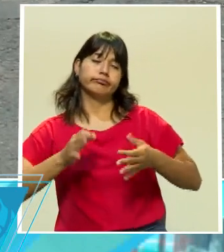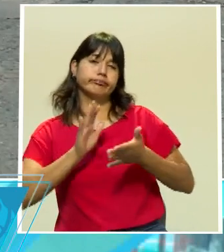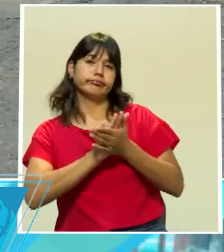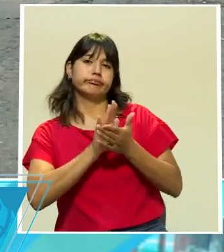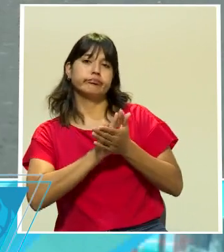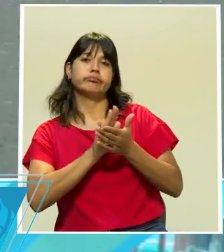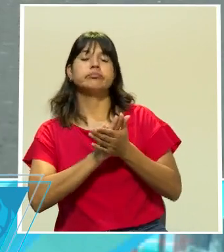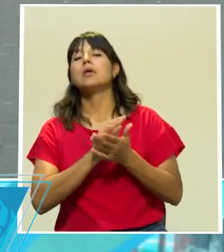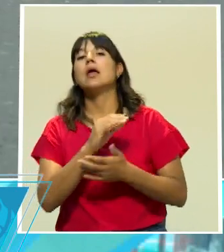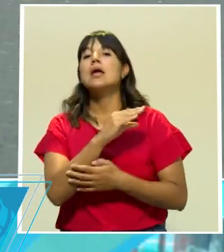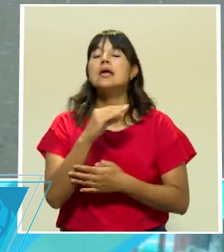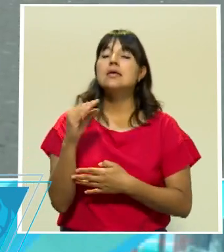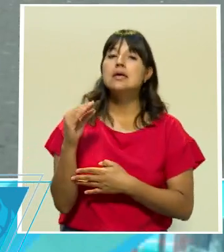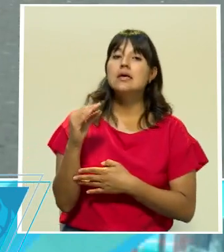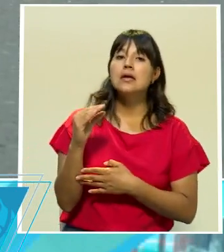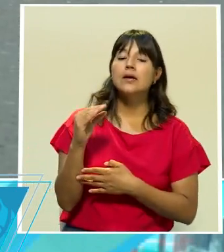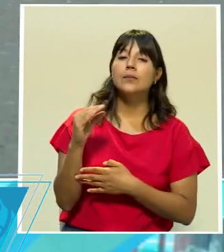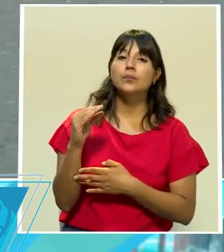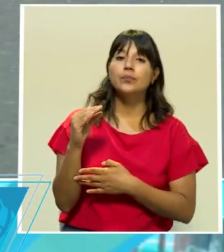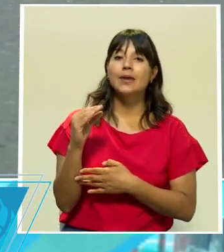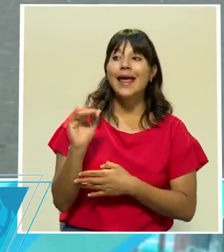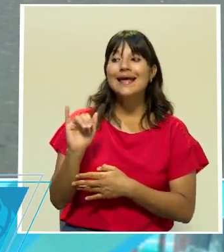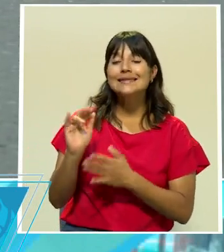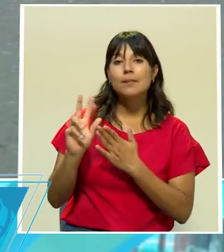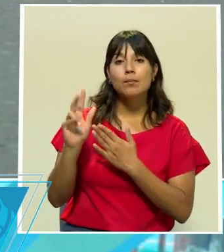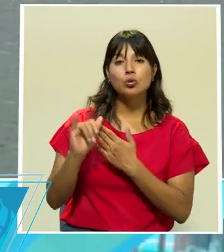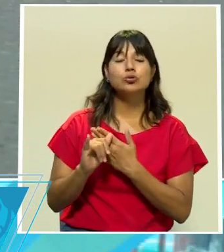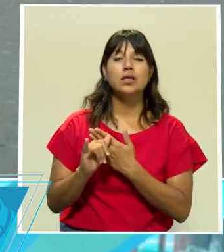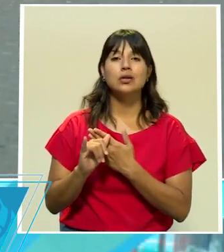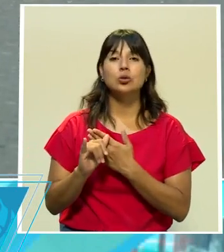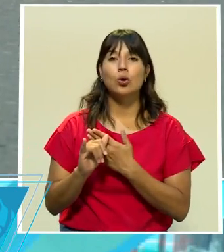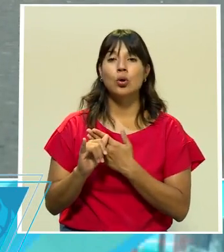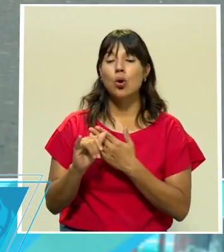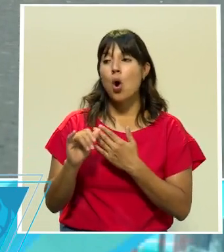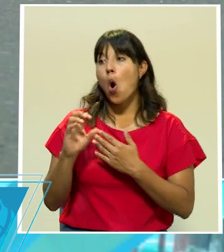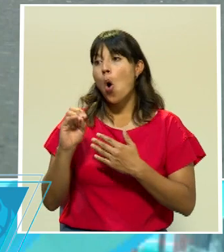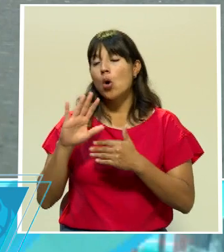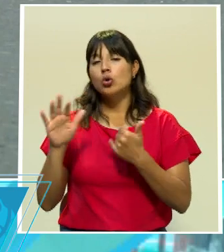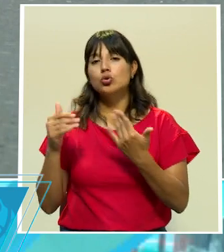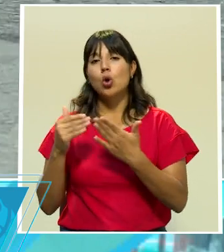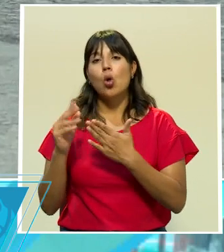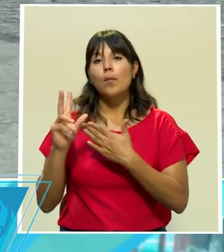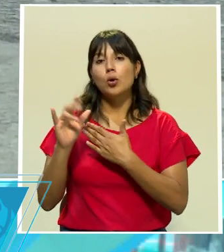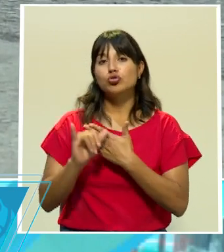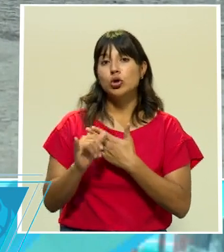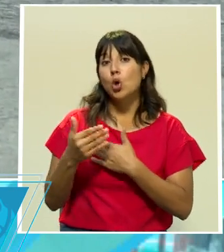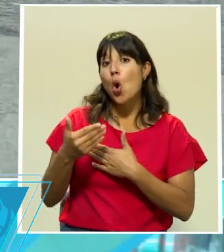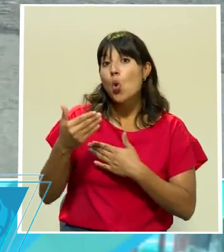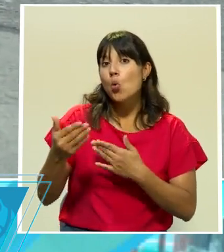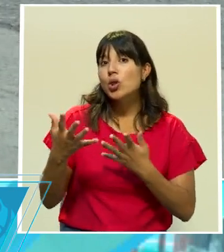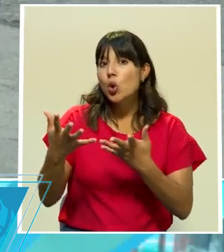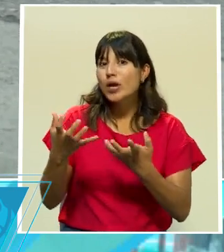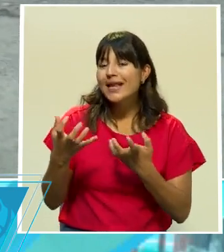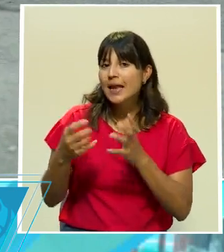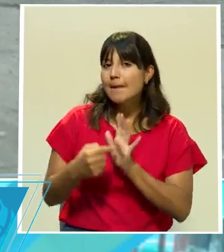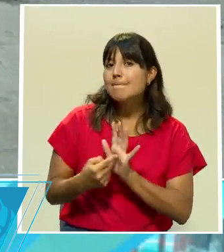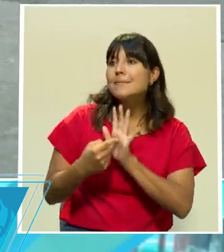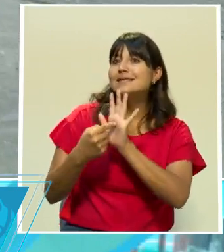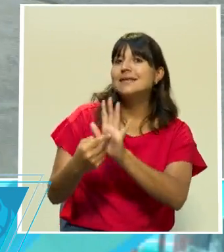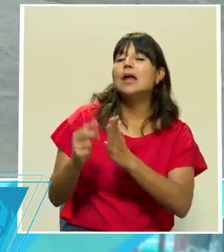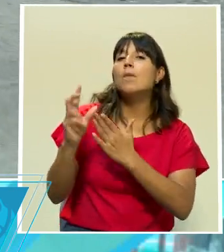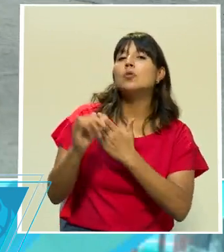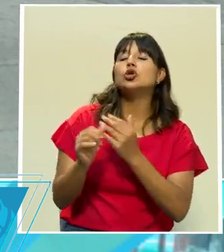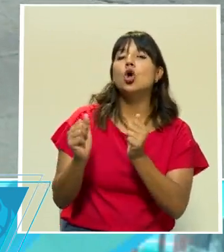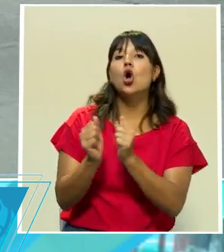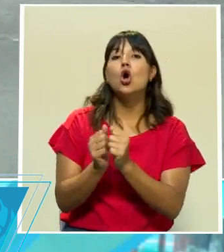proyecto nace así. Tan así es que este proyecto, todo proyecto, cuando usted quiera presentar un proyecto responsablemente, lo primero